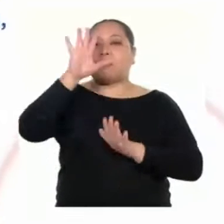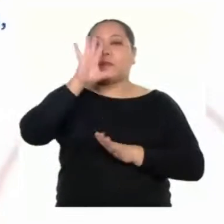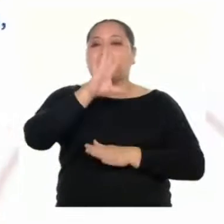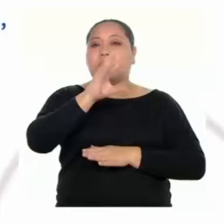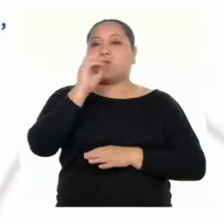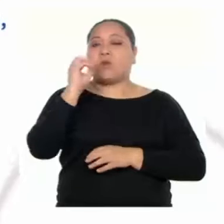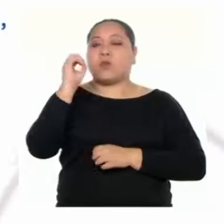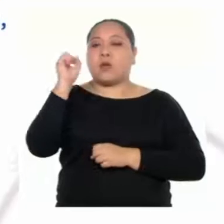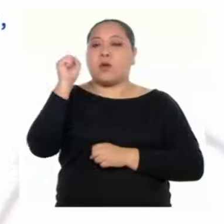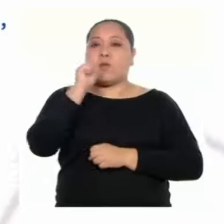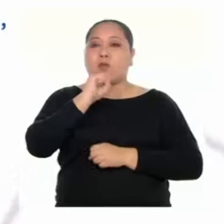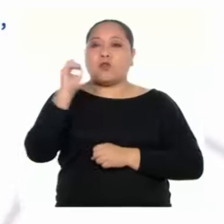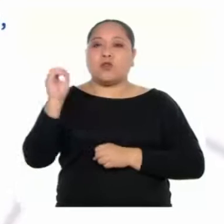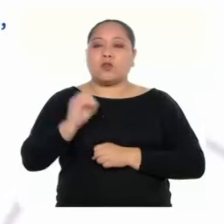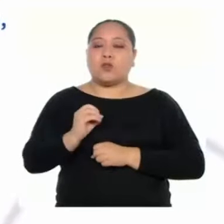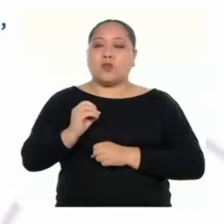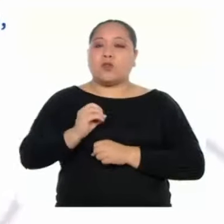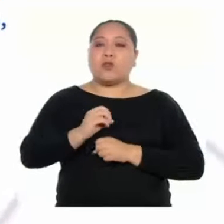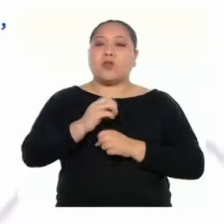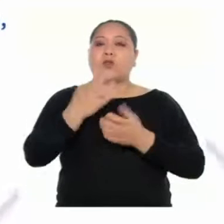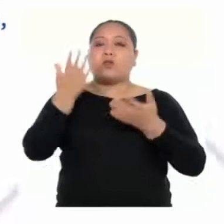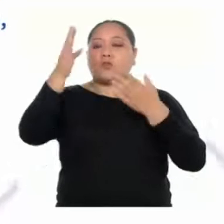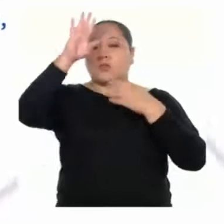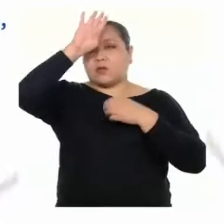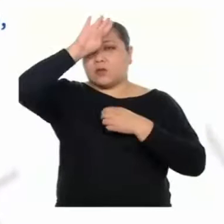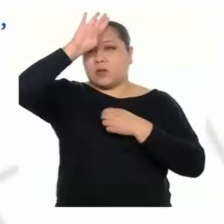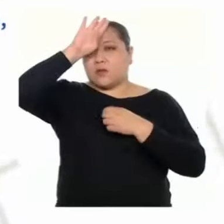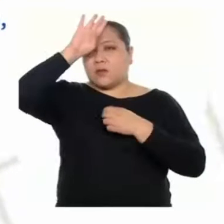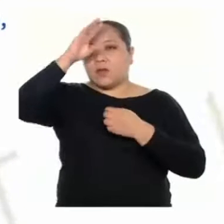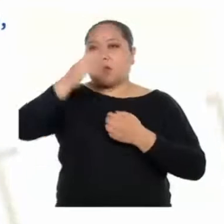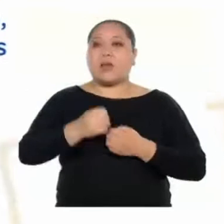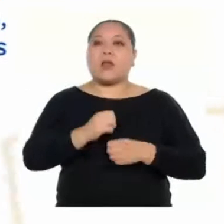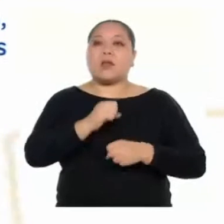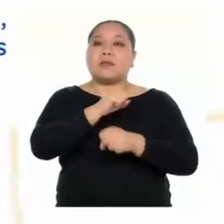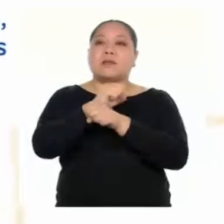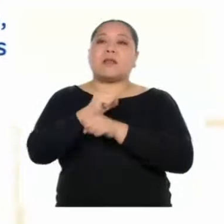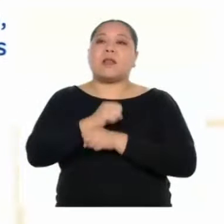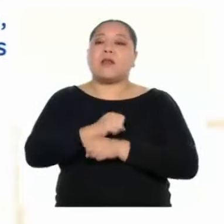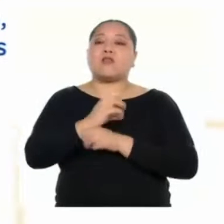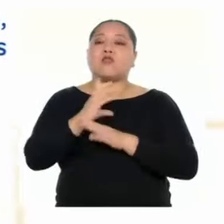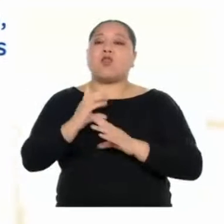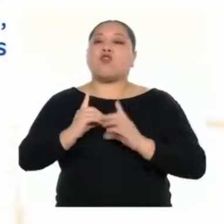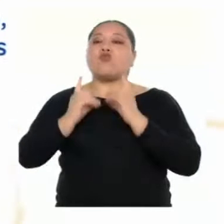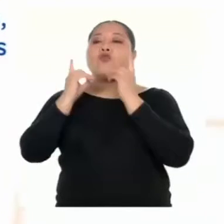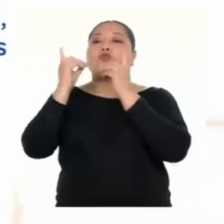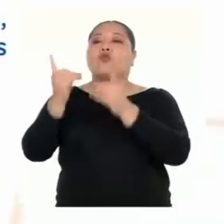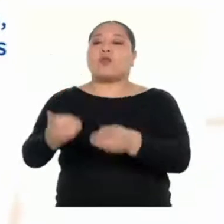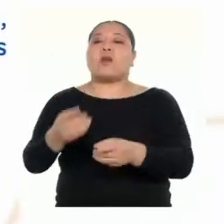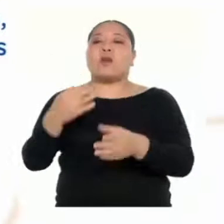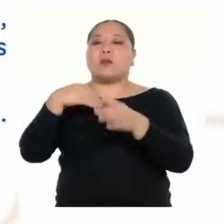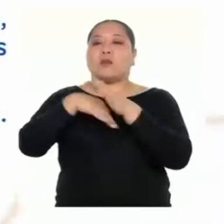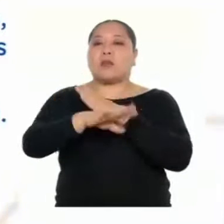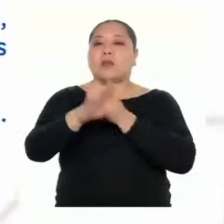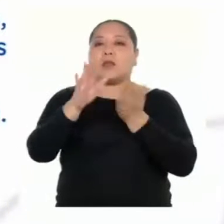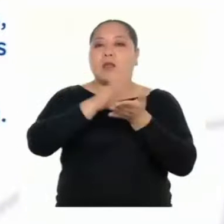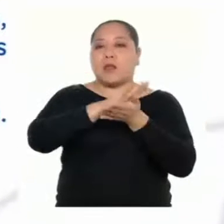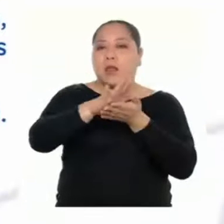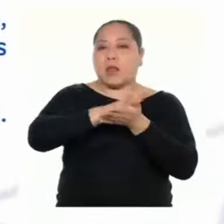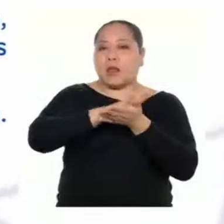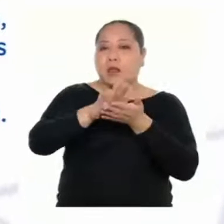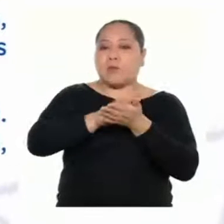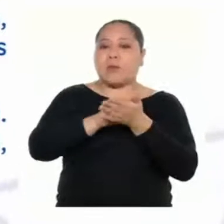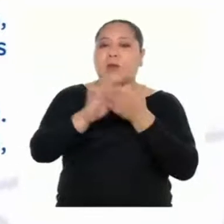50% eran sirvientas, esclavas o donadas que desempeñaban trabajos caseros.